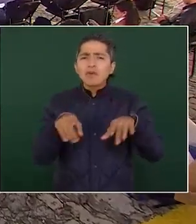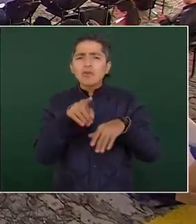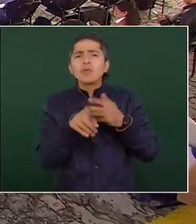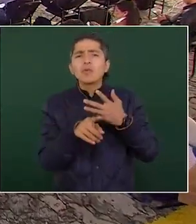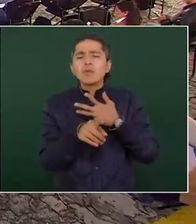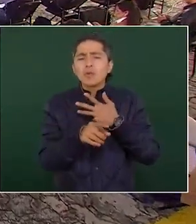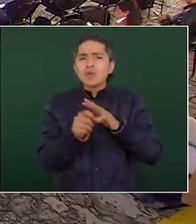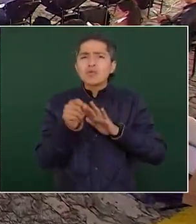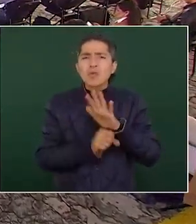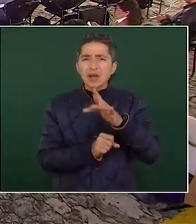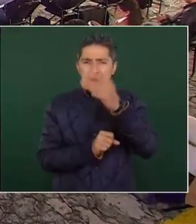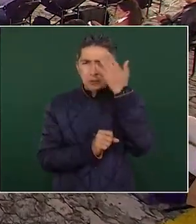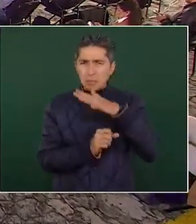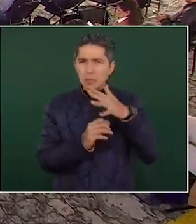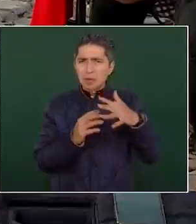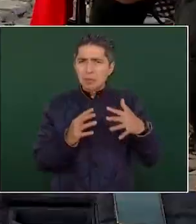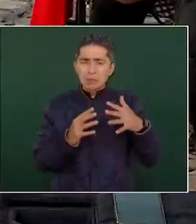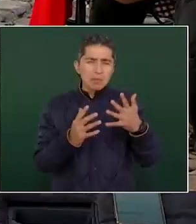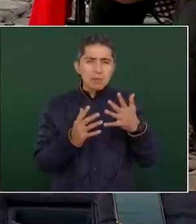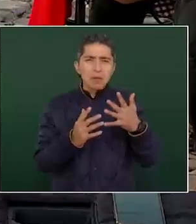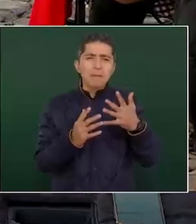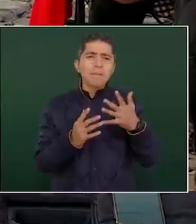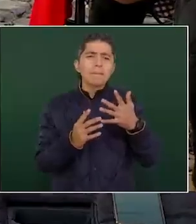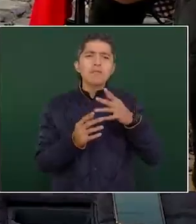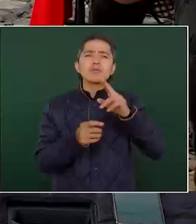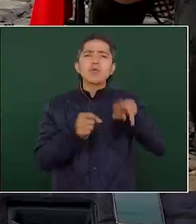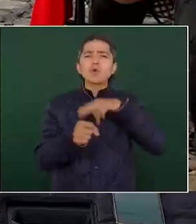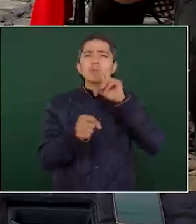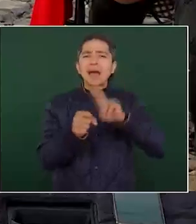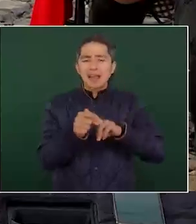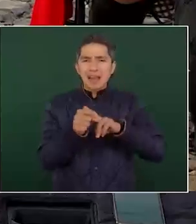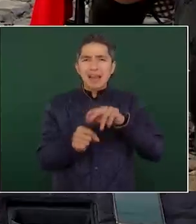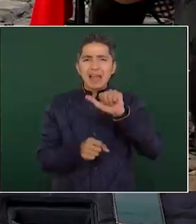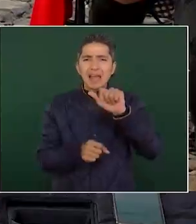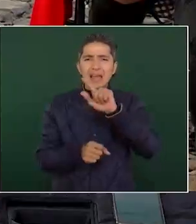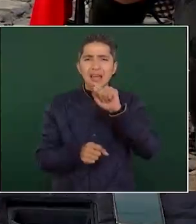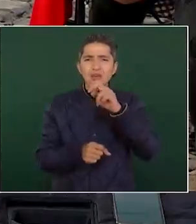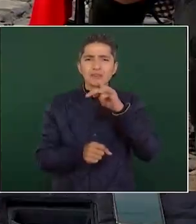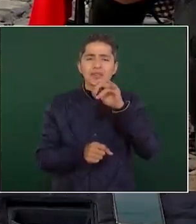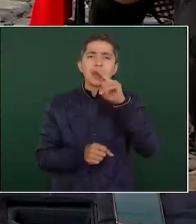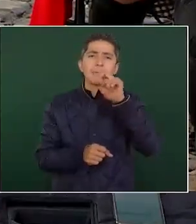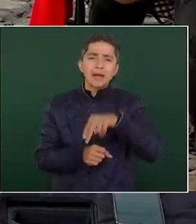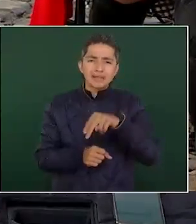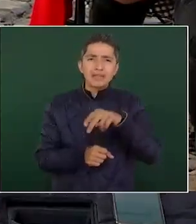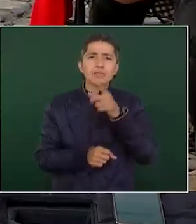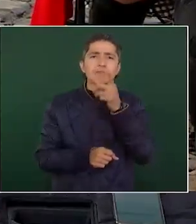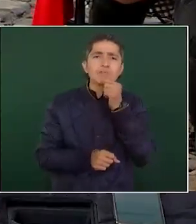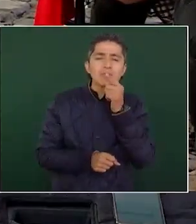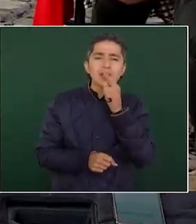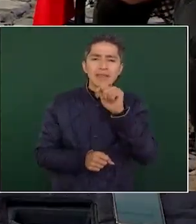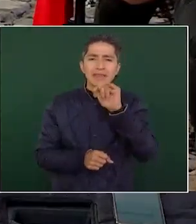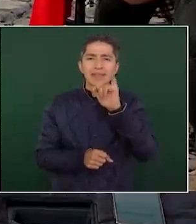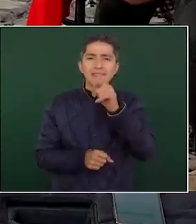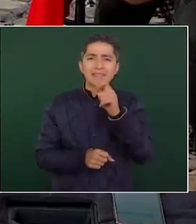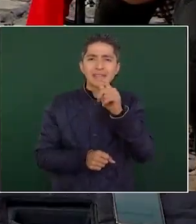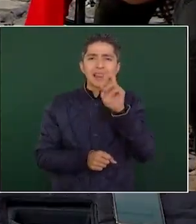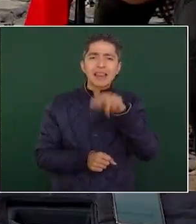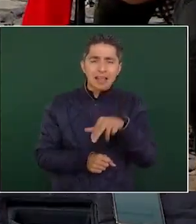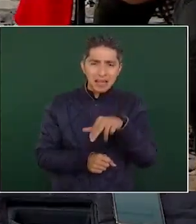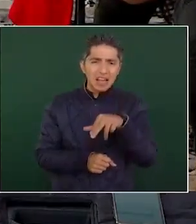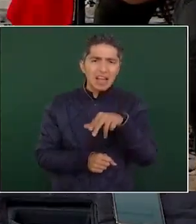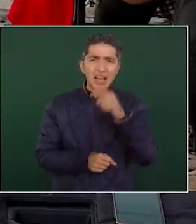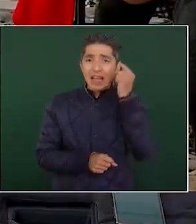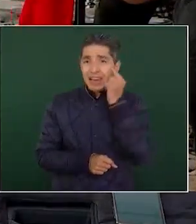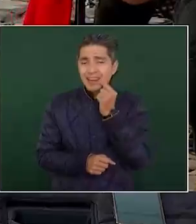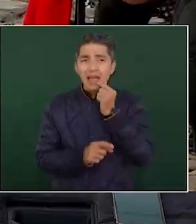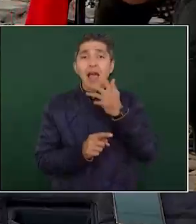el enfrentamiento entre normalistas de Ayotzinapa y policías de Tixla, en Tixla, Guerrero. Hay versiones de que